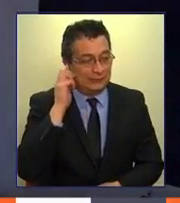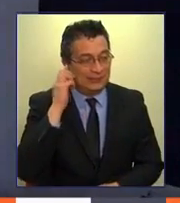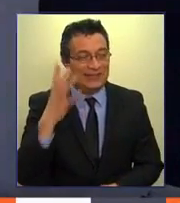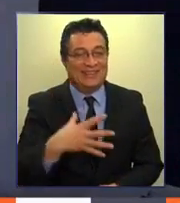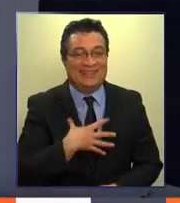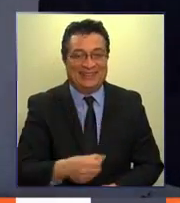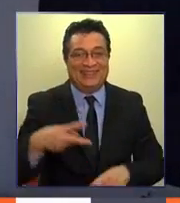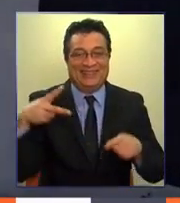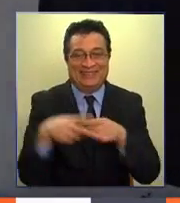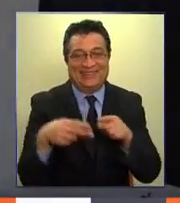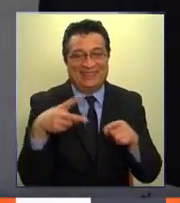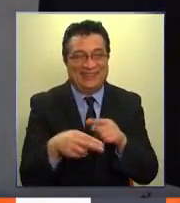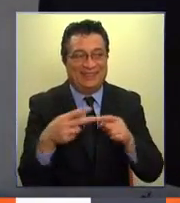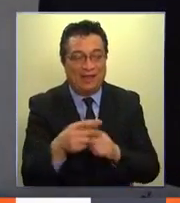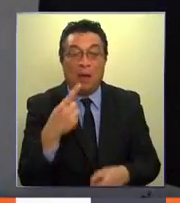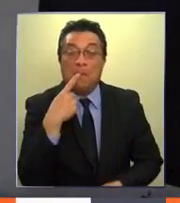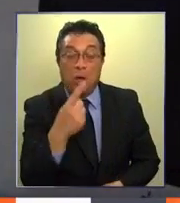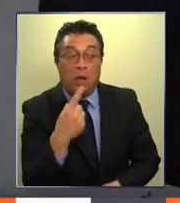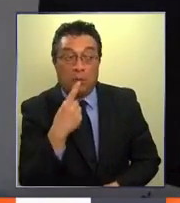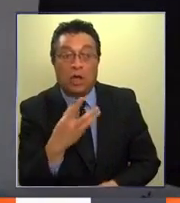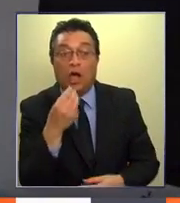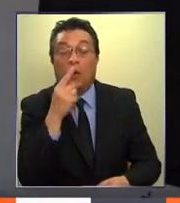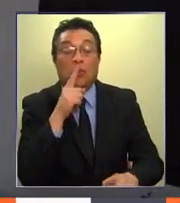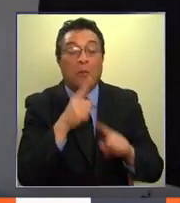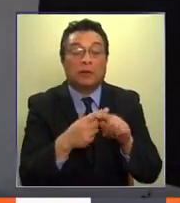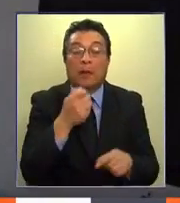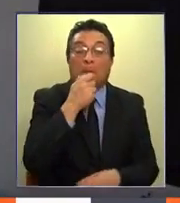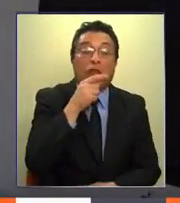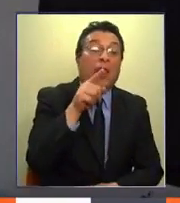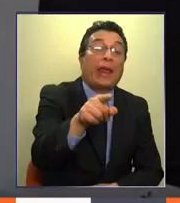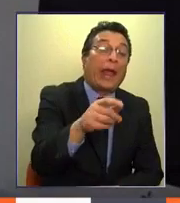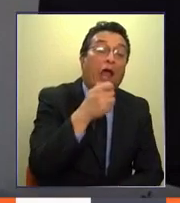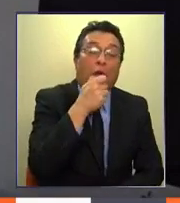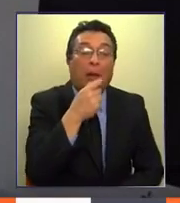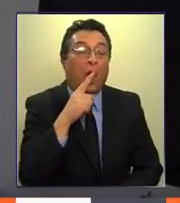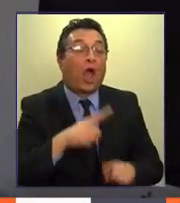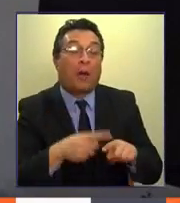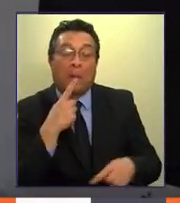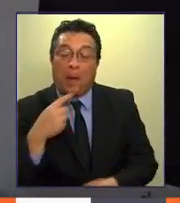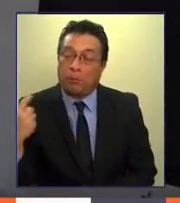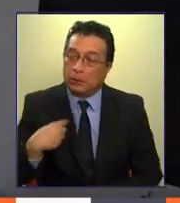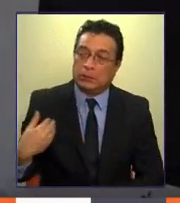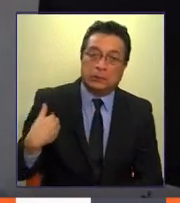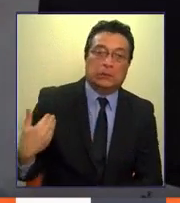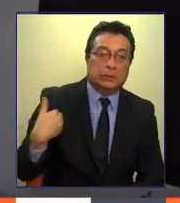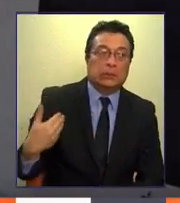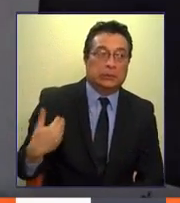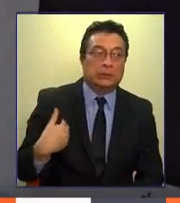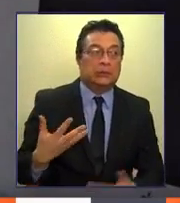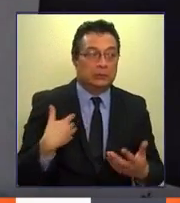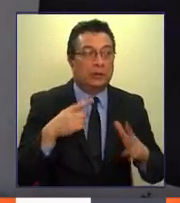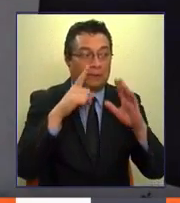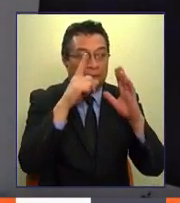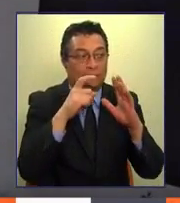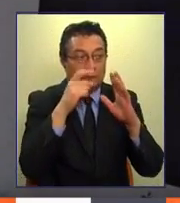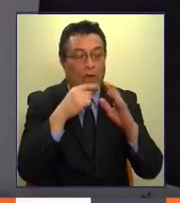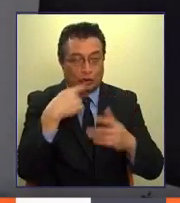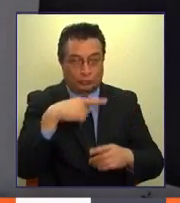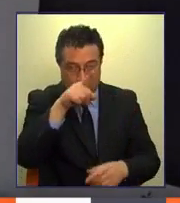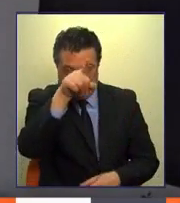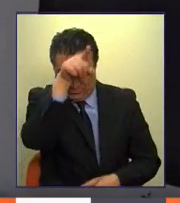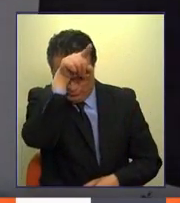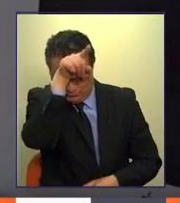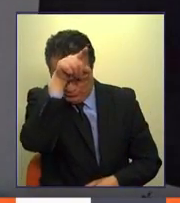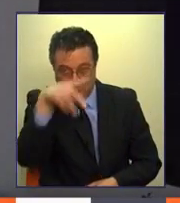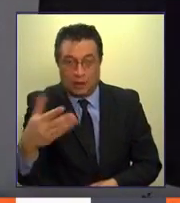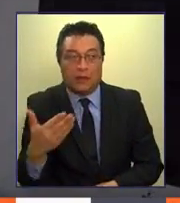le empieza a preguntar cómo se llama el periodista que la está entrevistando e intenta poner también una foto de un unicornio